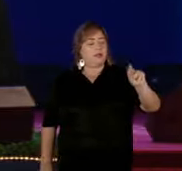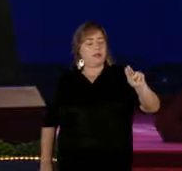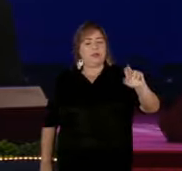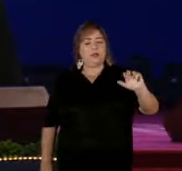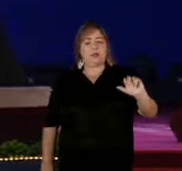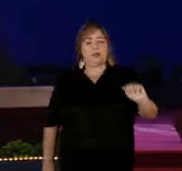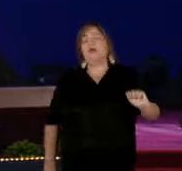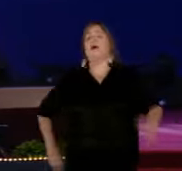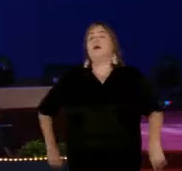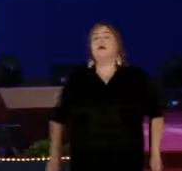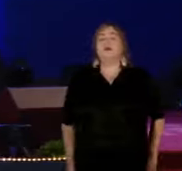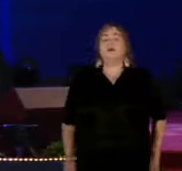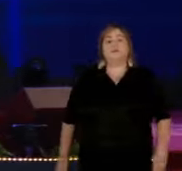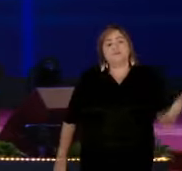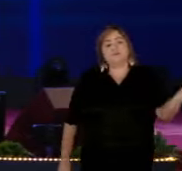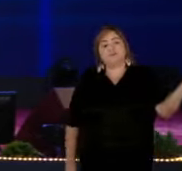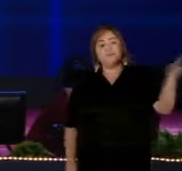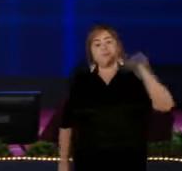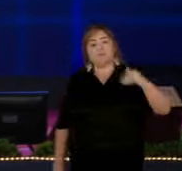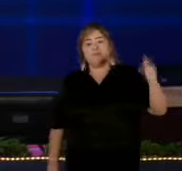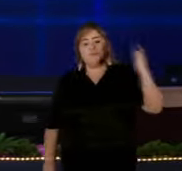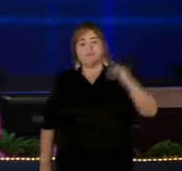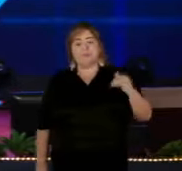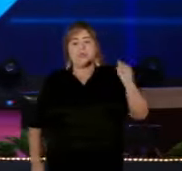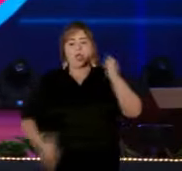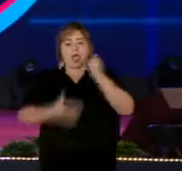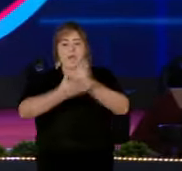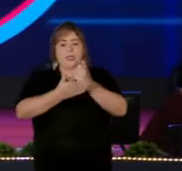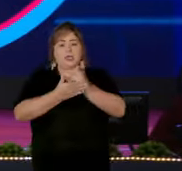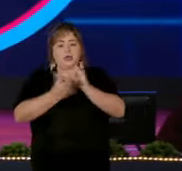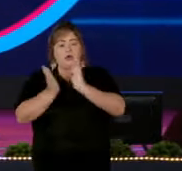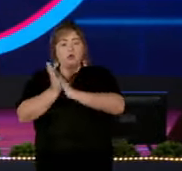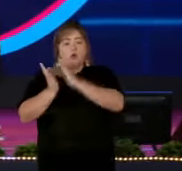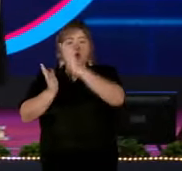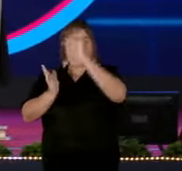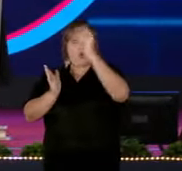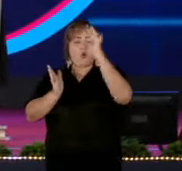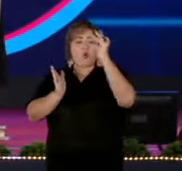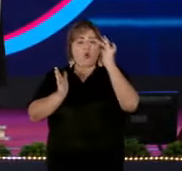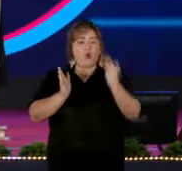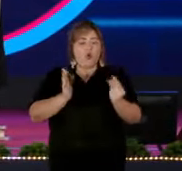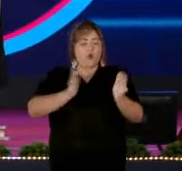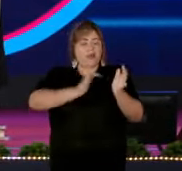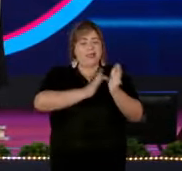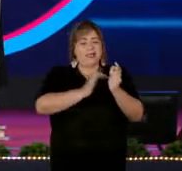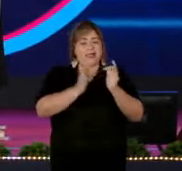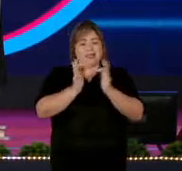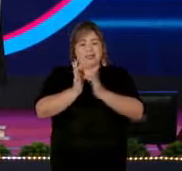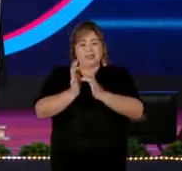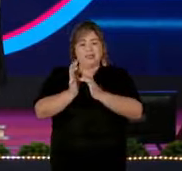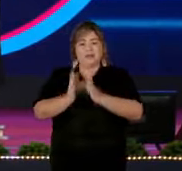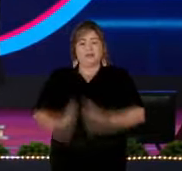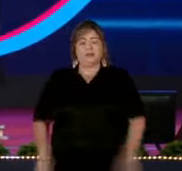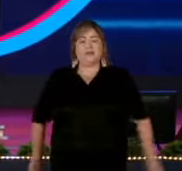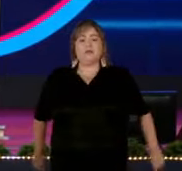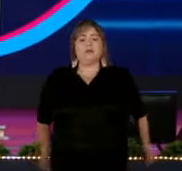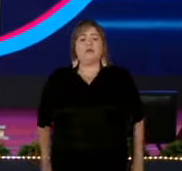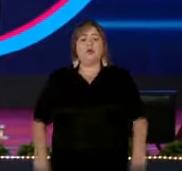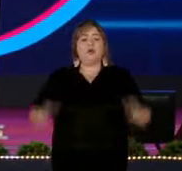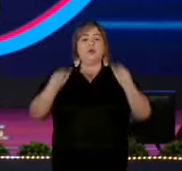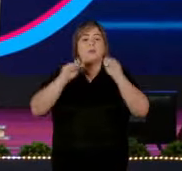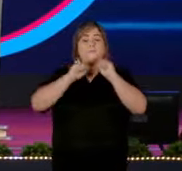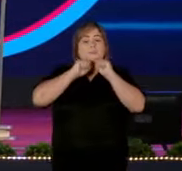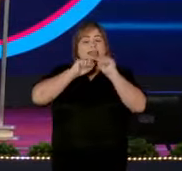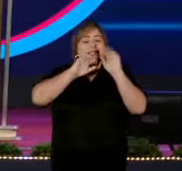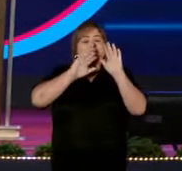Perdone, ministro, pase por aquí. Amén, gloria a Jesús. Señor, siga bendiciendo su pueblo en esta mañana